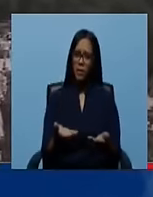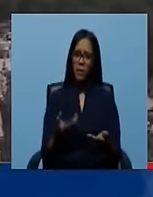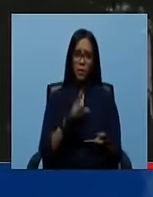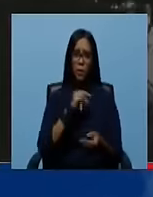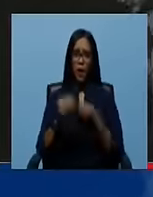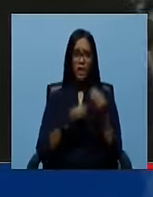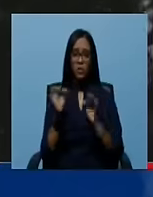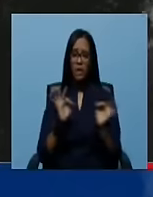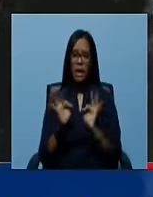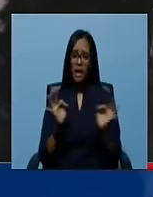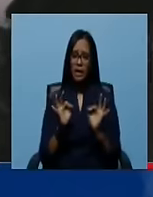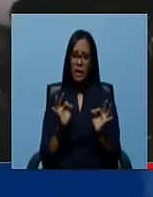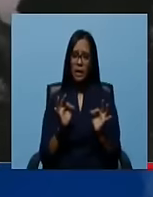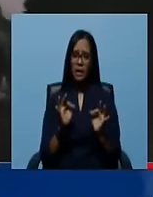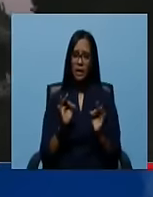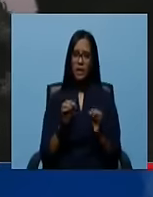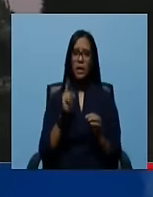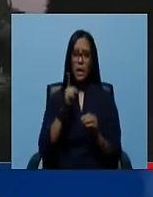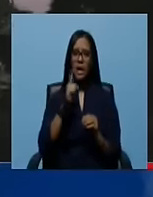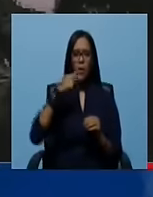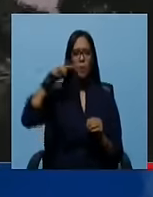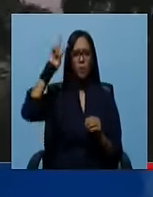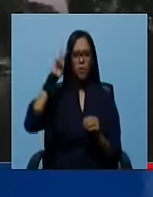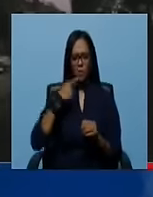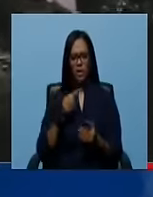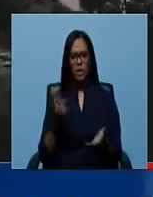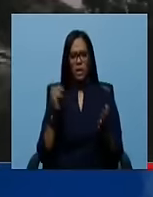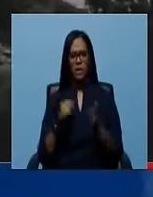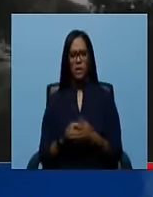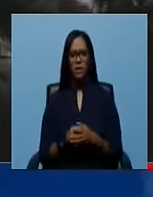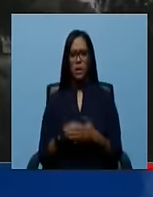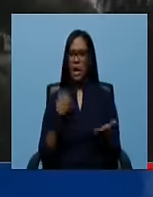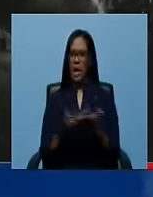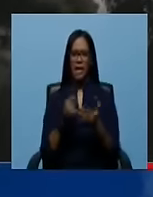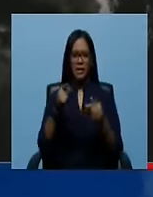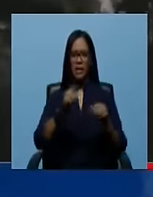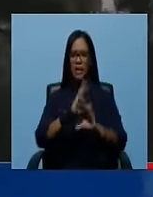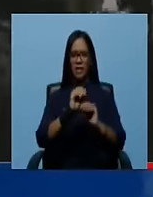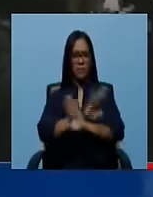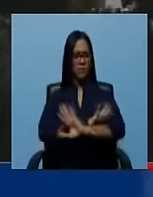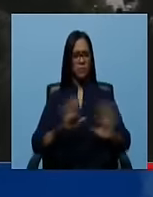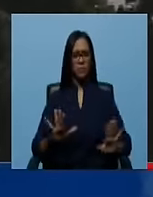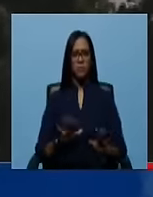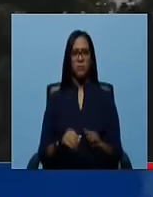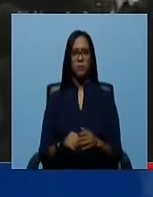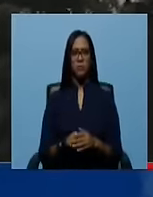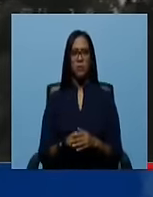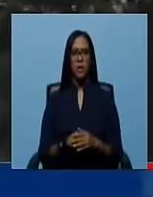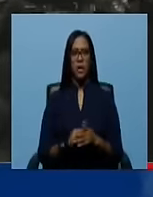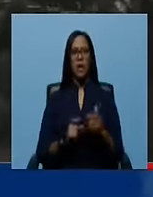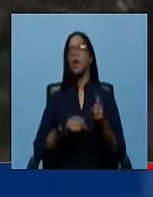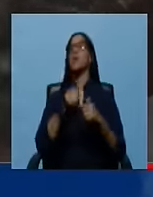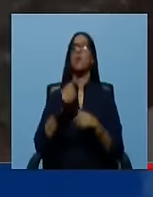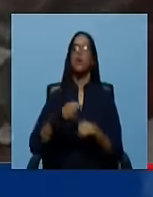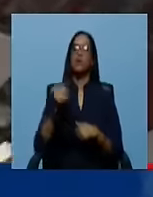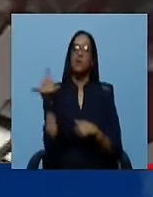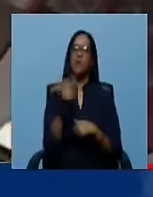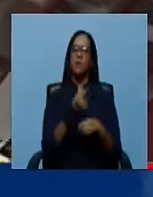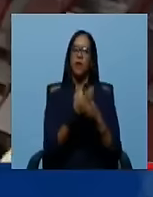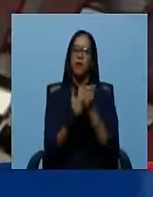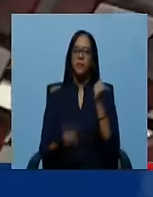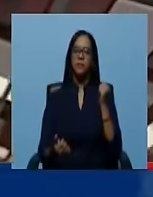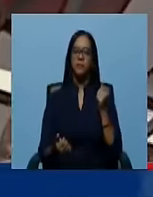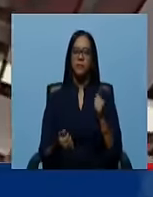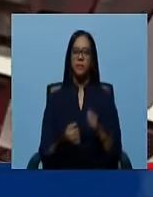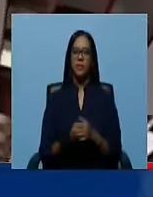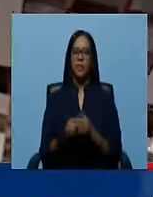hecho nada, Andrés Izarra. Eres un bandido, chico, le dije. Hasta ahí hablé con él. Luego se fue a los caminos donde está ahorita,